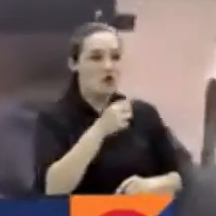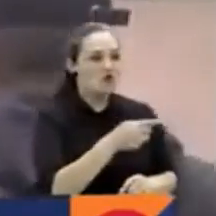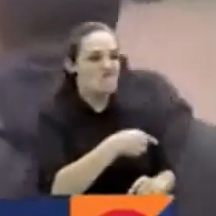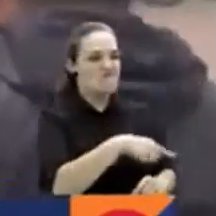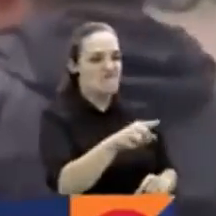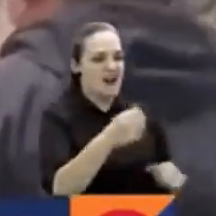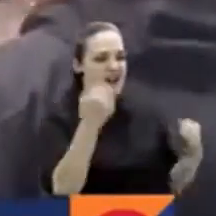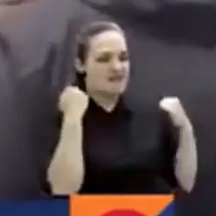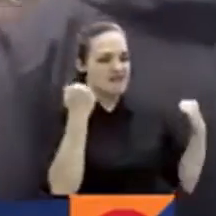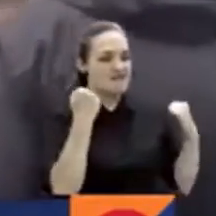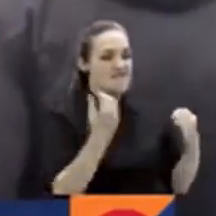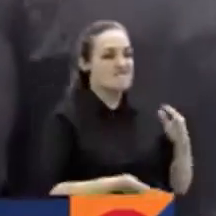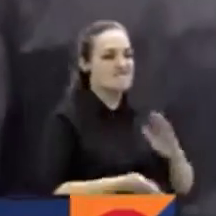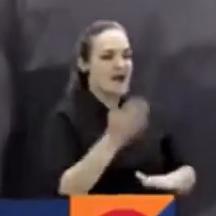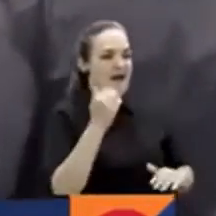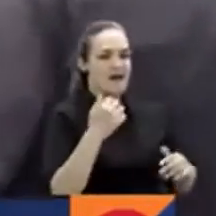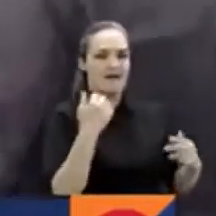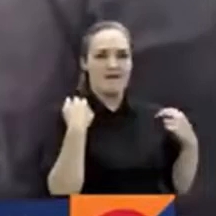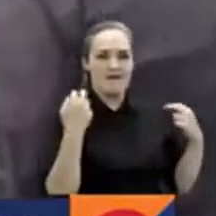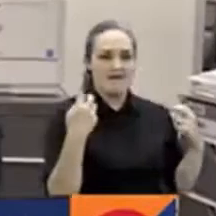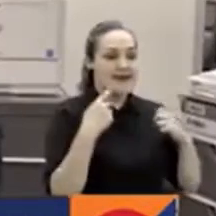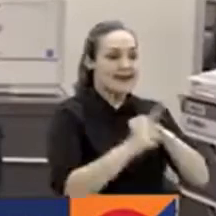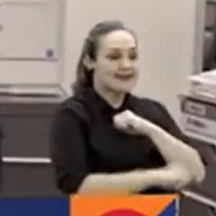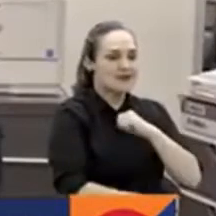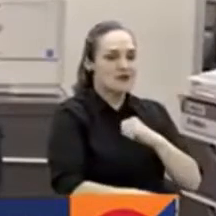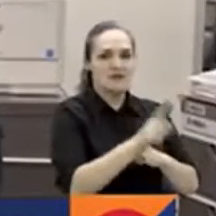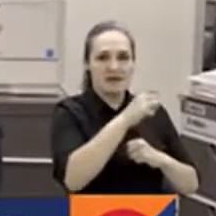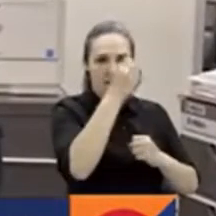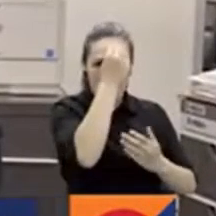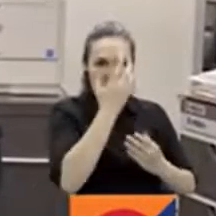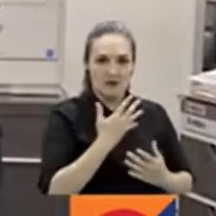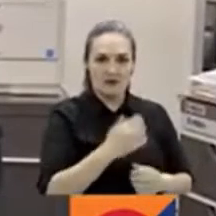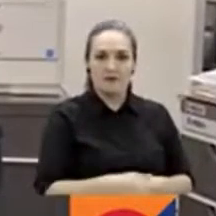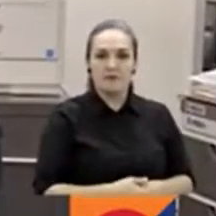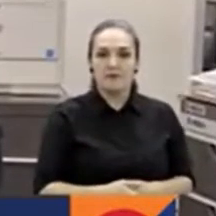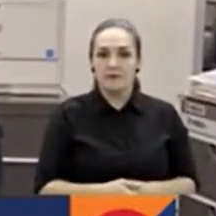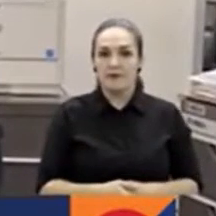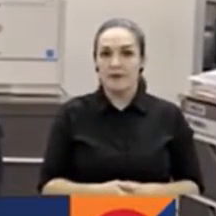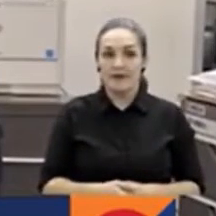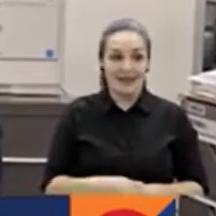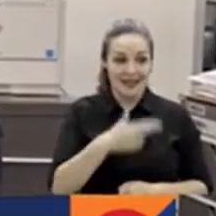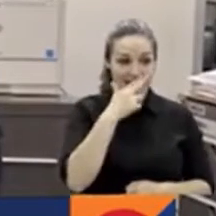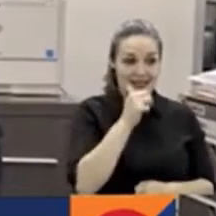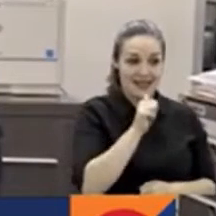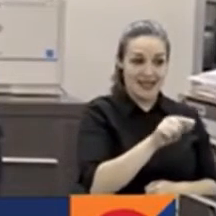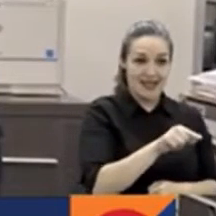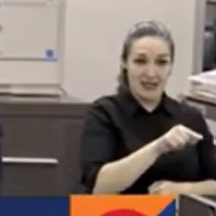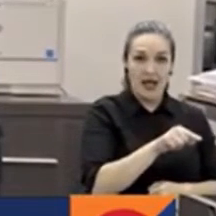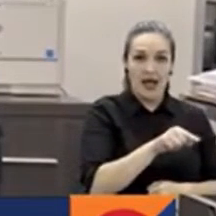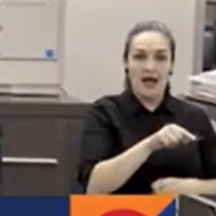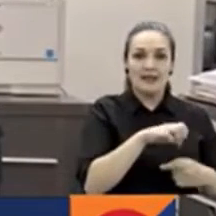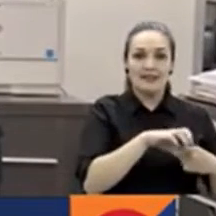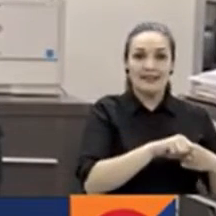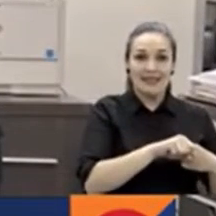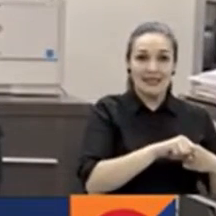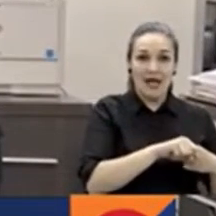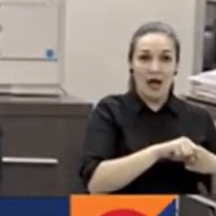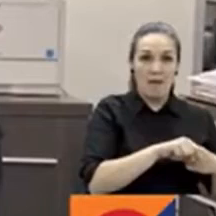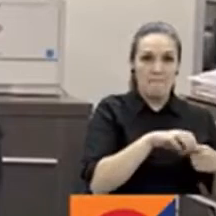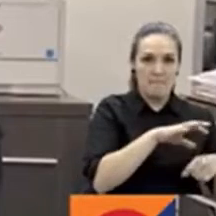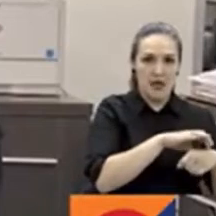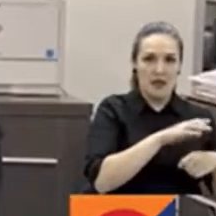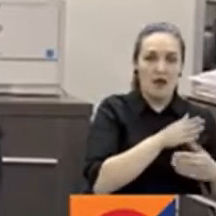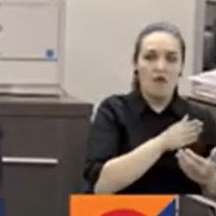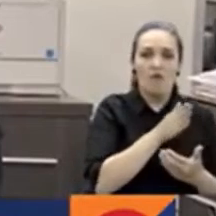físicas hasta altas horas de la noche a manera de castigo. Una cita médica a la que asistió la menor fue aprovechada por ella para escapar